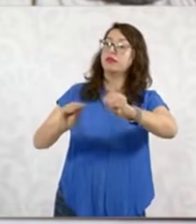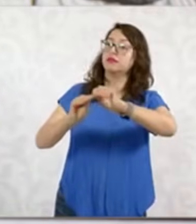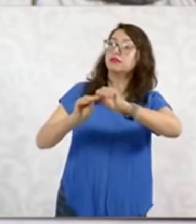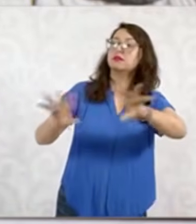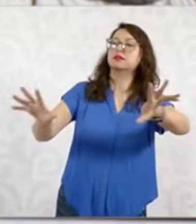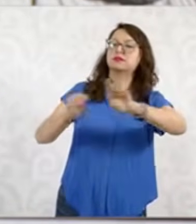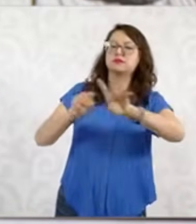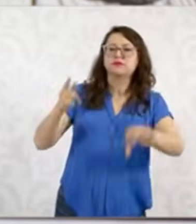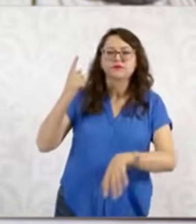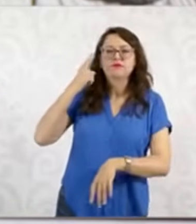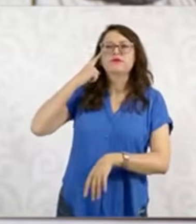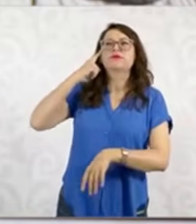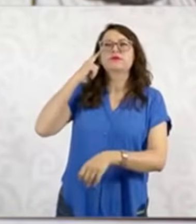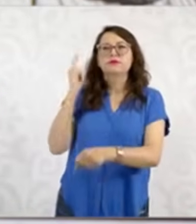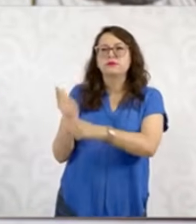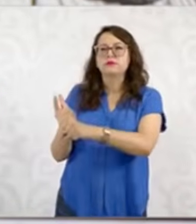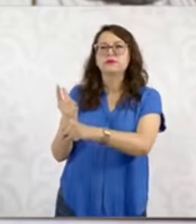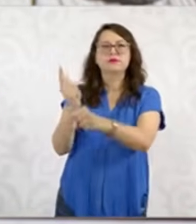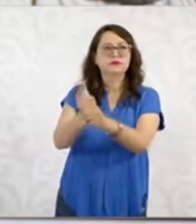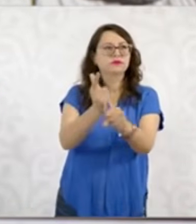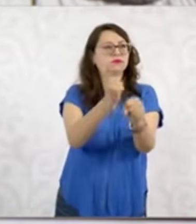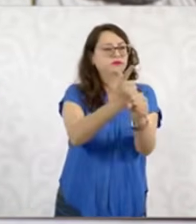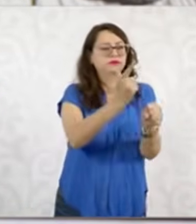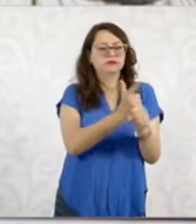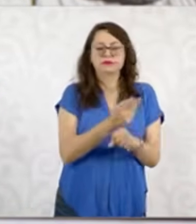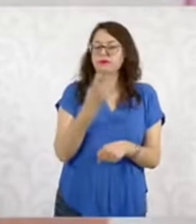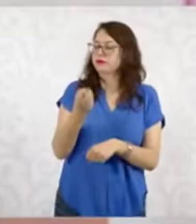Lo más importante.